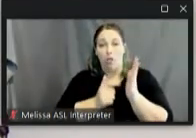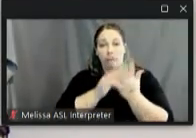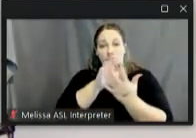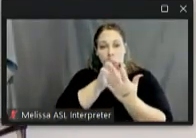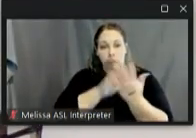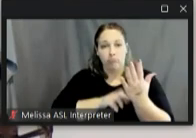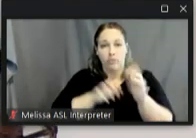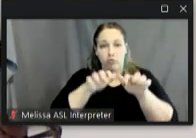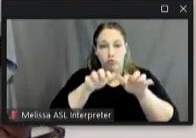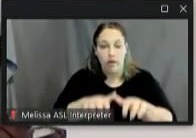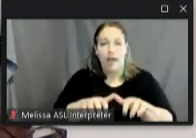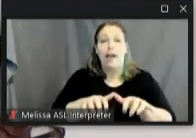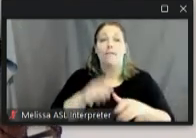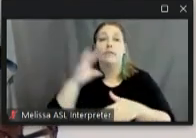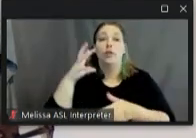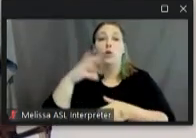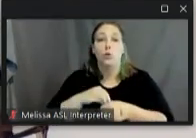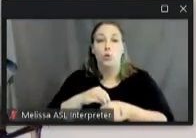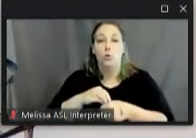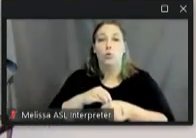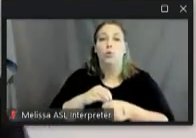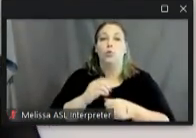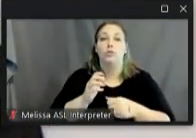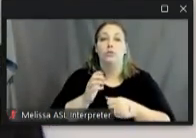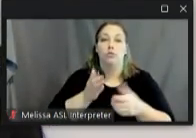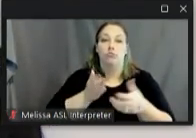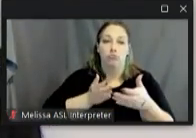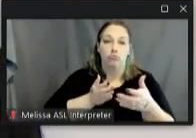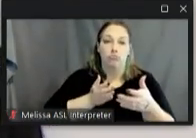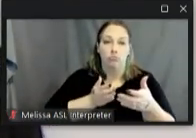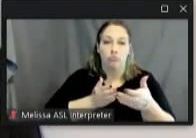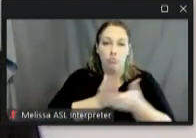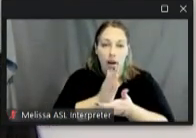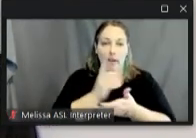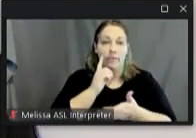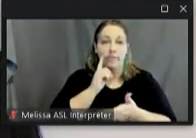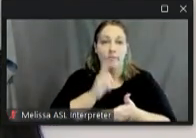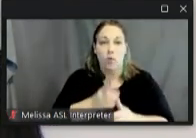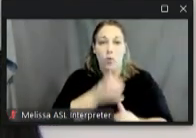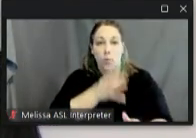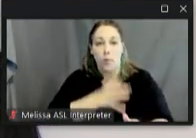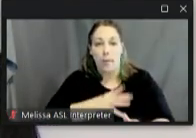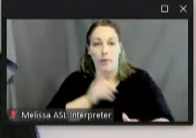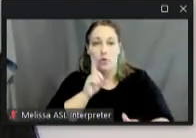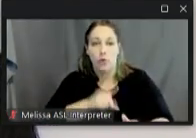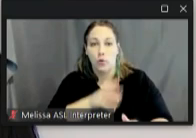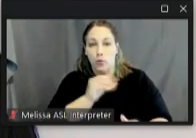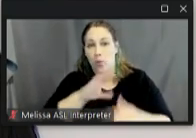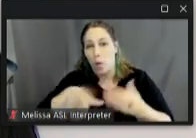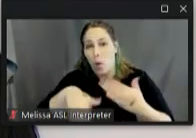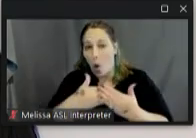mujeres y en general las personas con discapacidad. Asimismo, se ha instalado una mesa de mujeres,